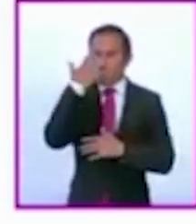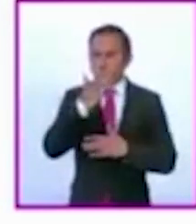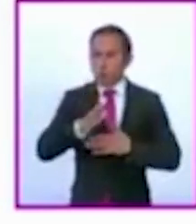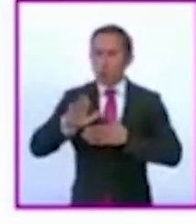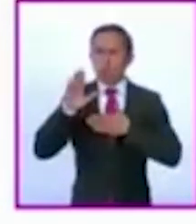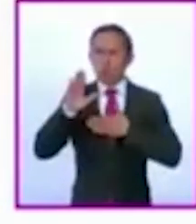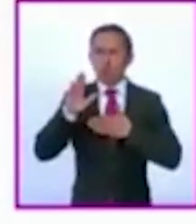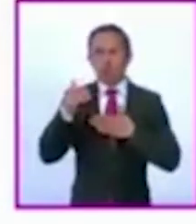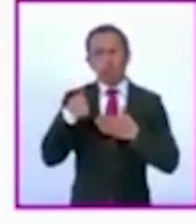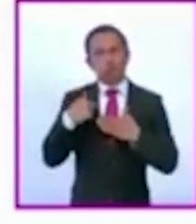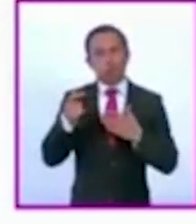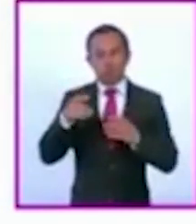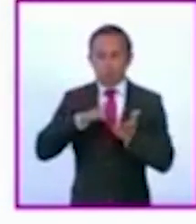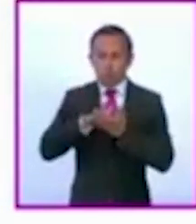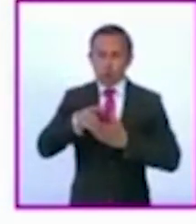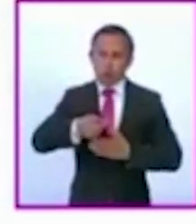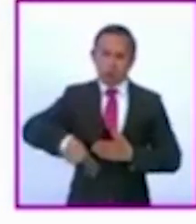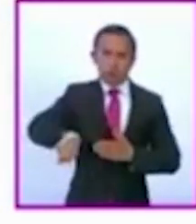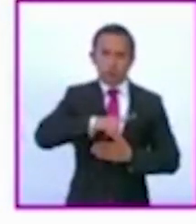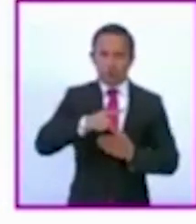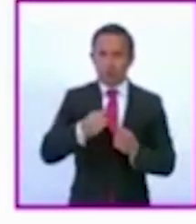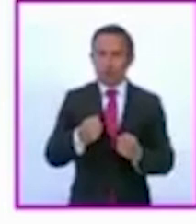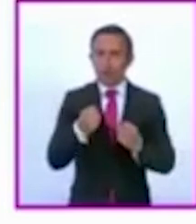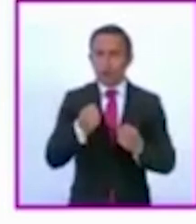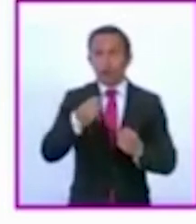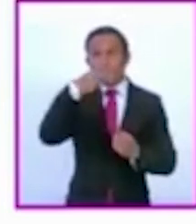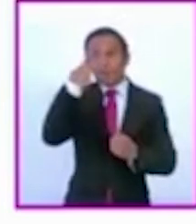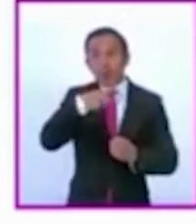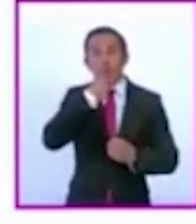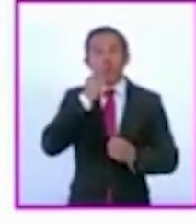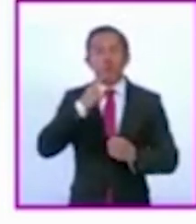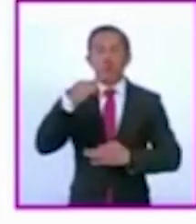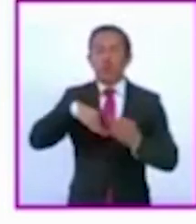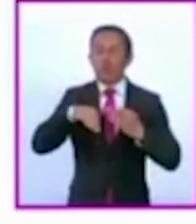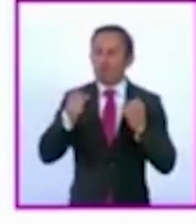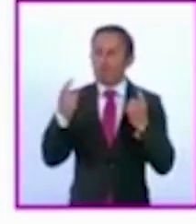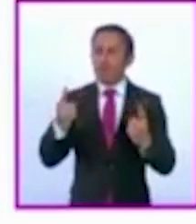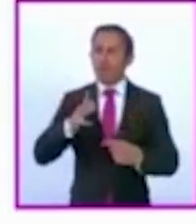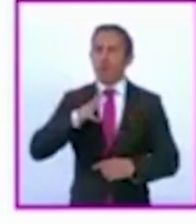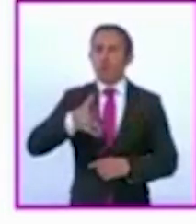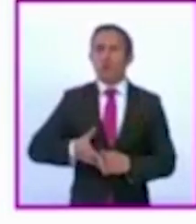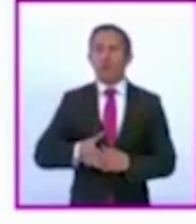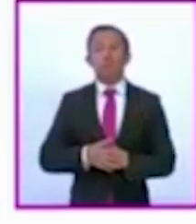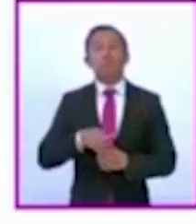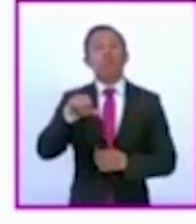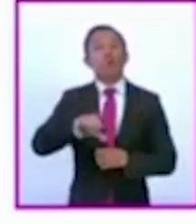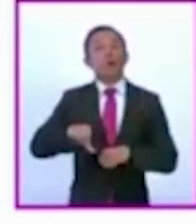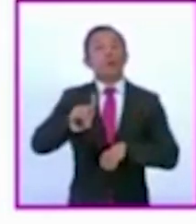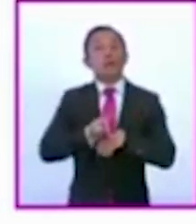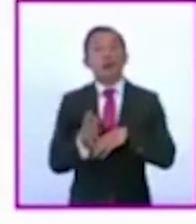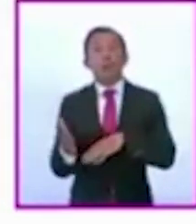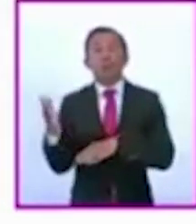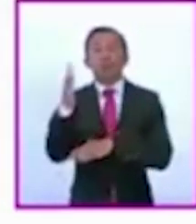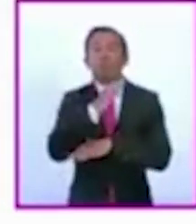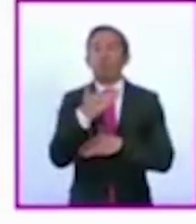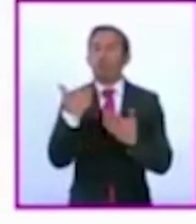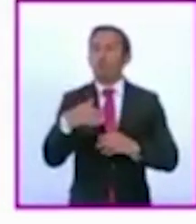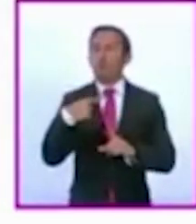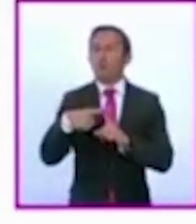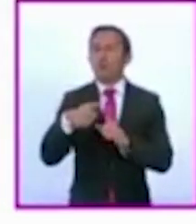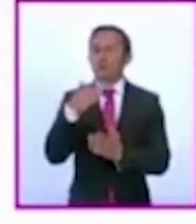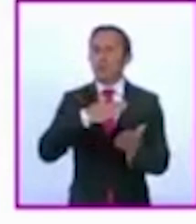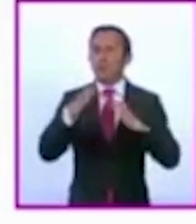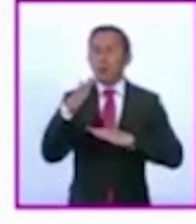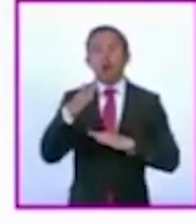para todas y todos los mexicanos la de hoy ha sido una jornada exitosa en donde las y los electores